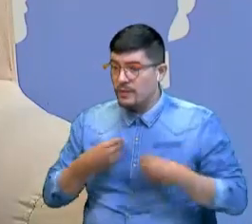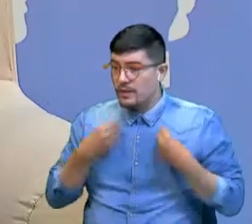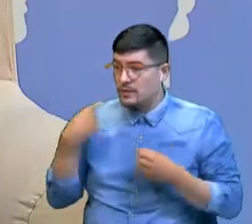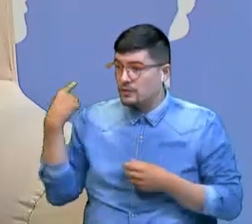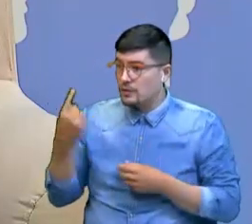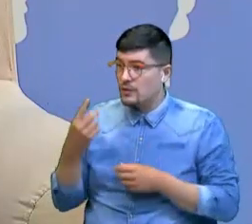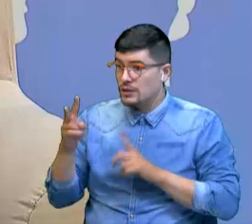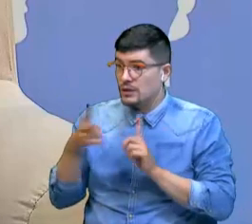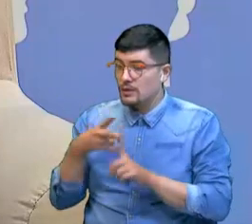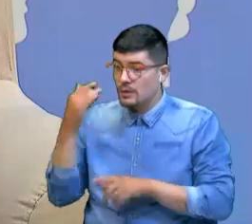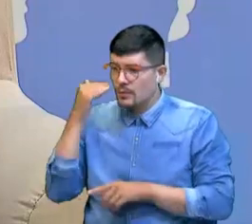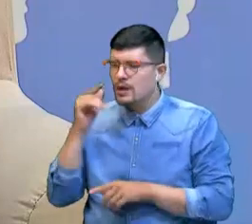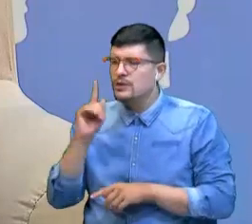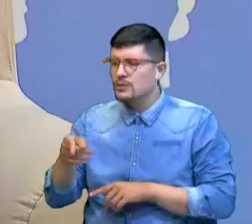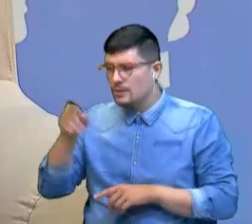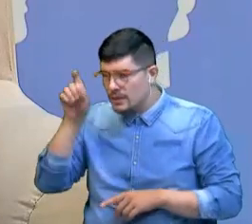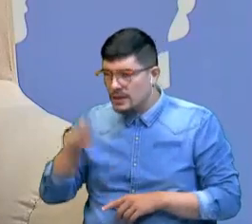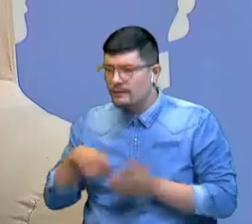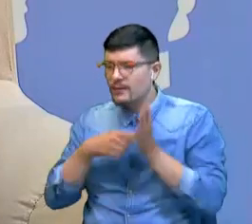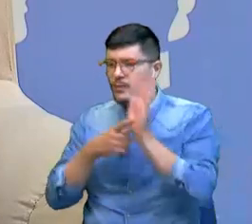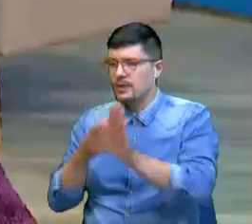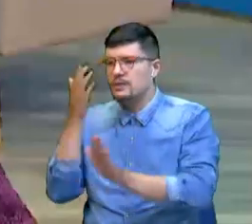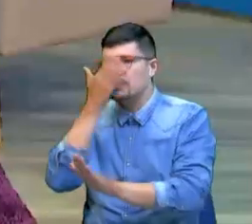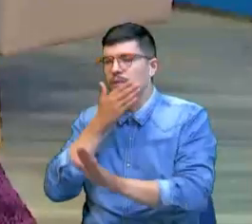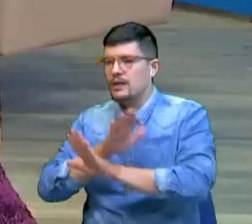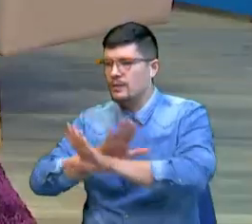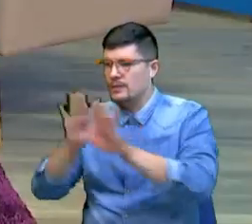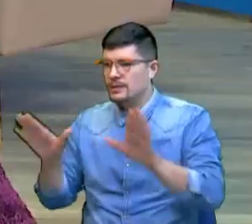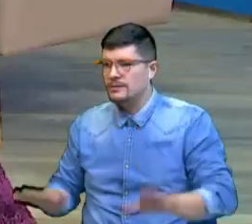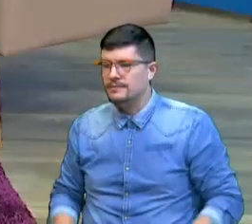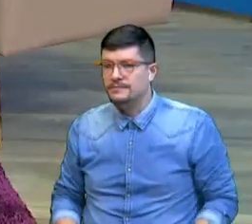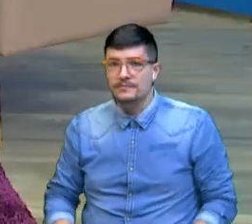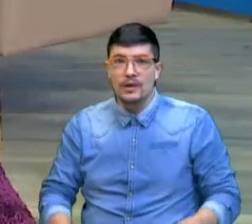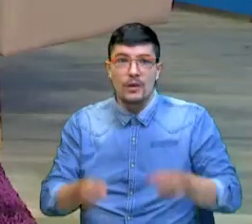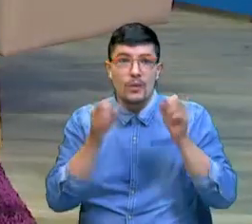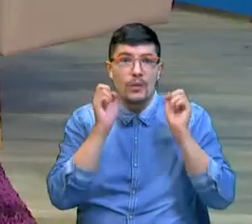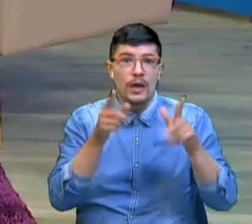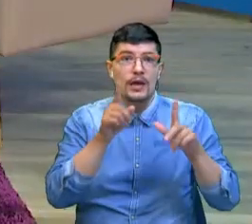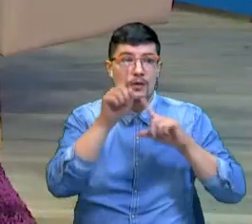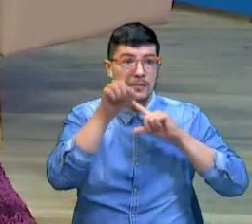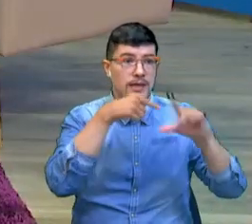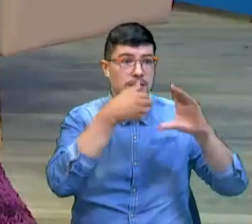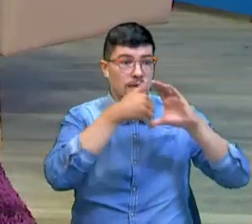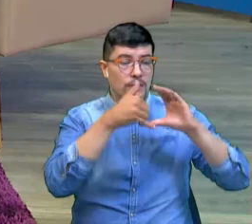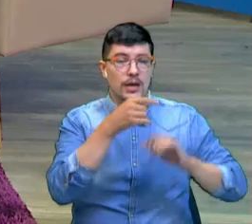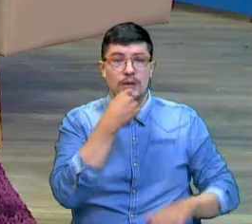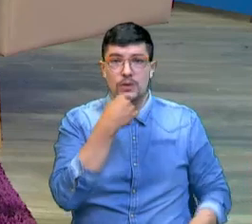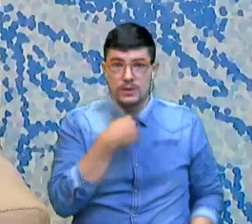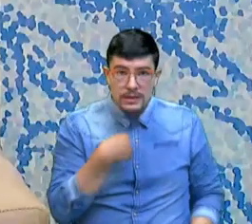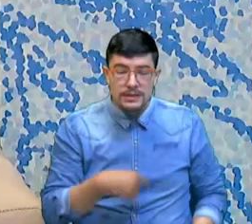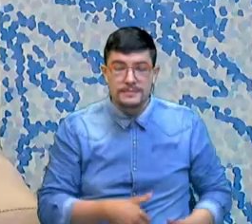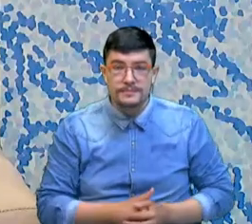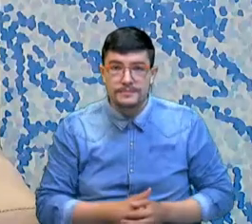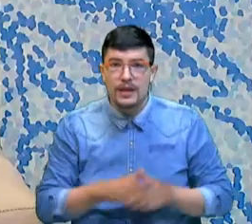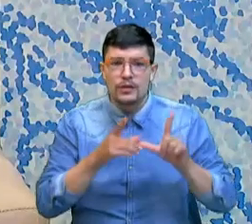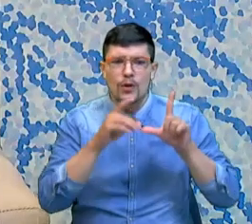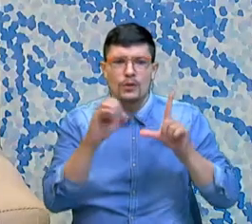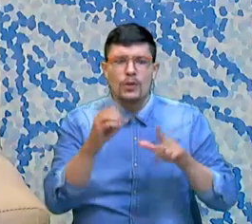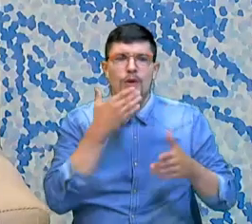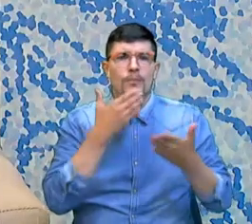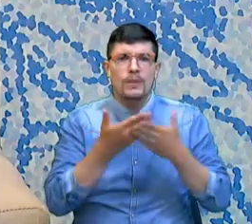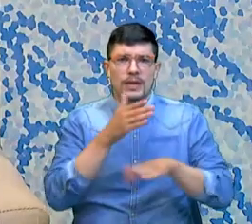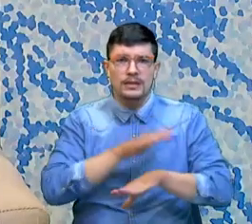ella. Esto es netamente probatorio. Bueno, tenemos un mensaje, nos dicen, doctor, buenas